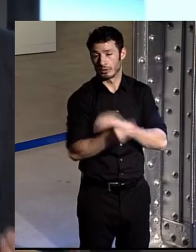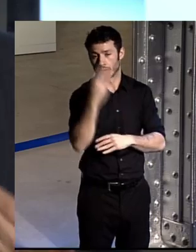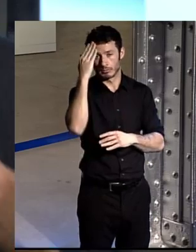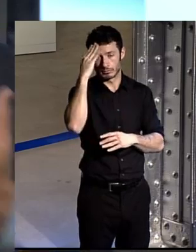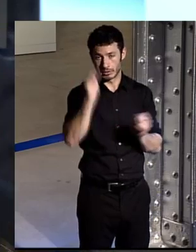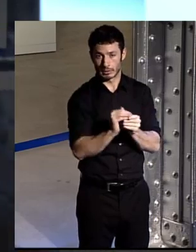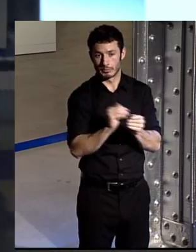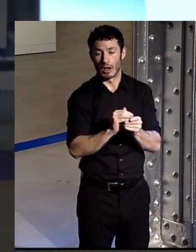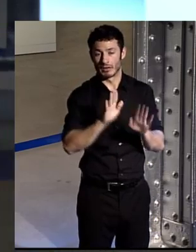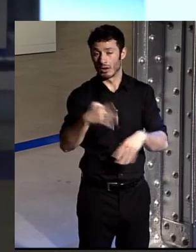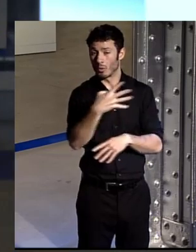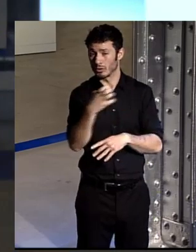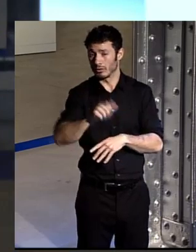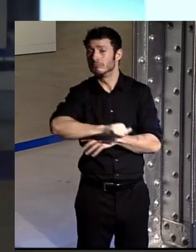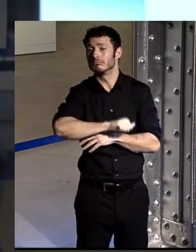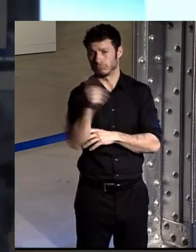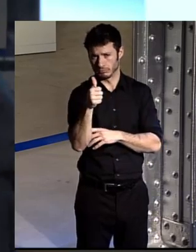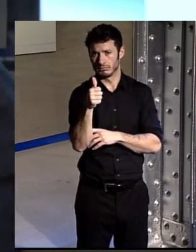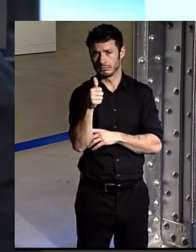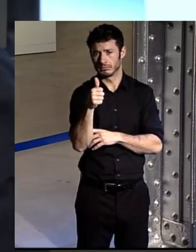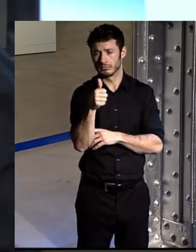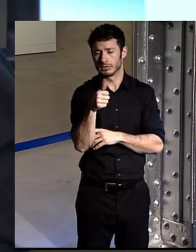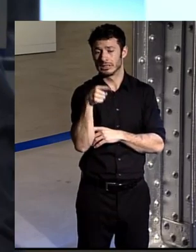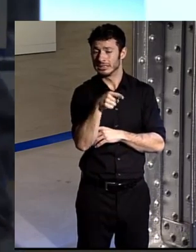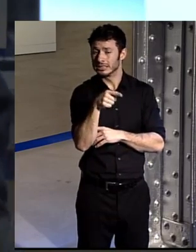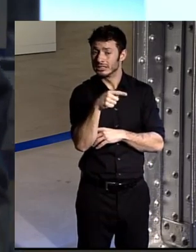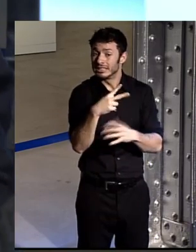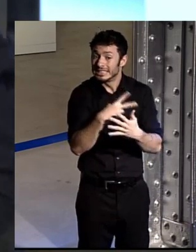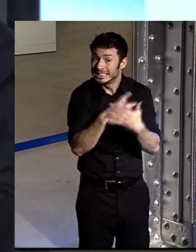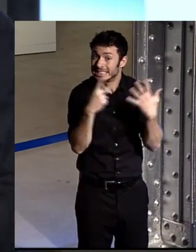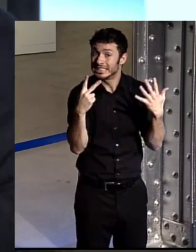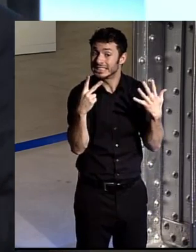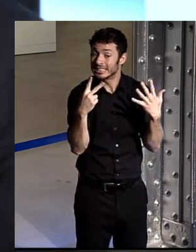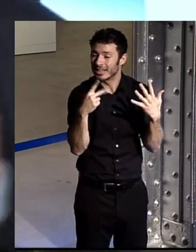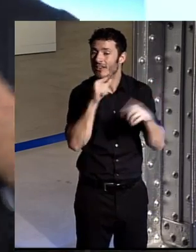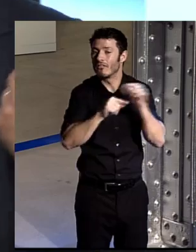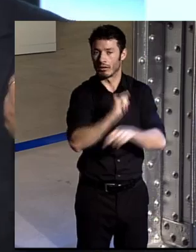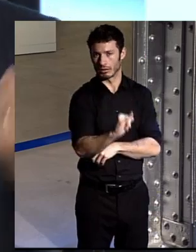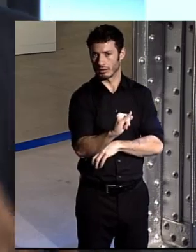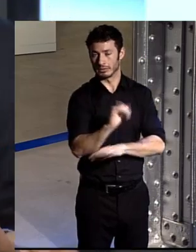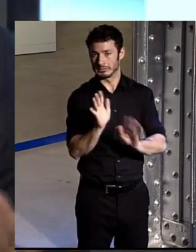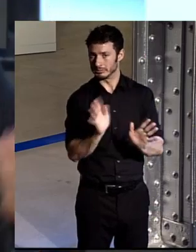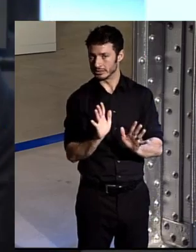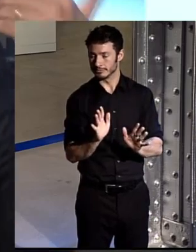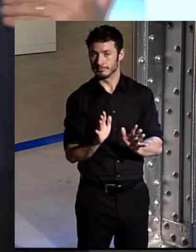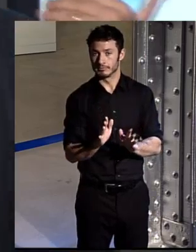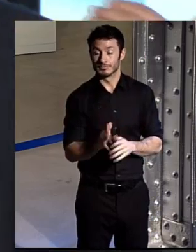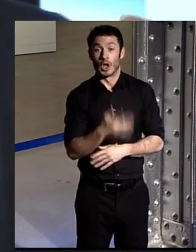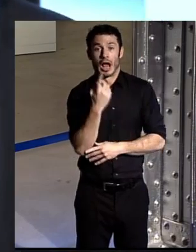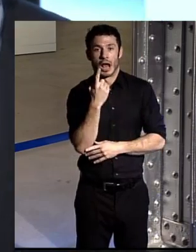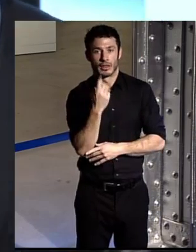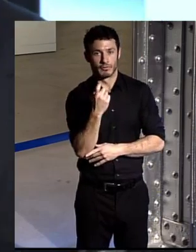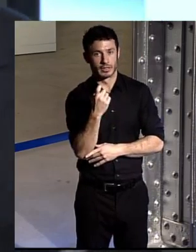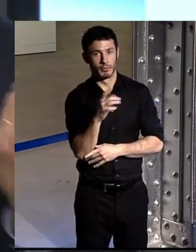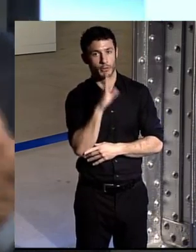solo 400, y de esos 400 y pico, unos 17 o así se ha detectado el virus. Por lo tanto, lo que hace falta, y